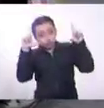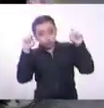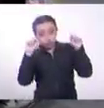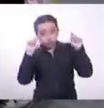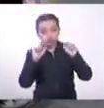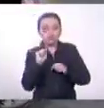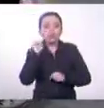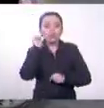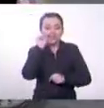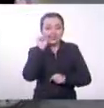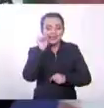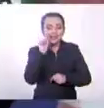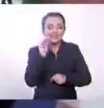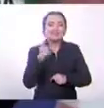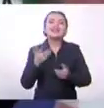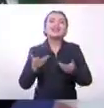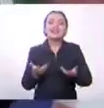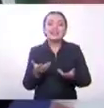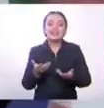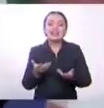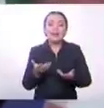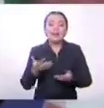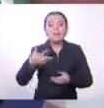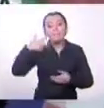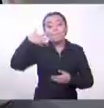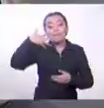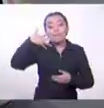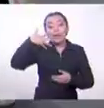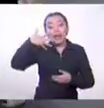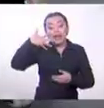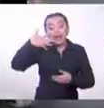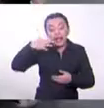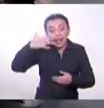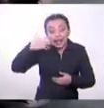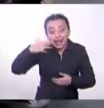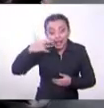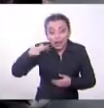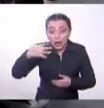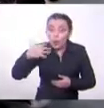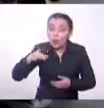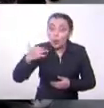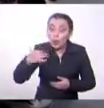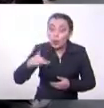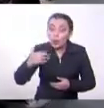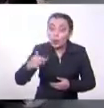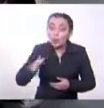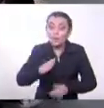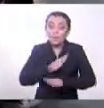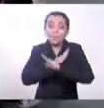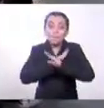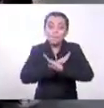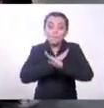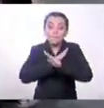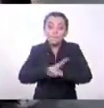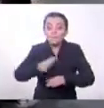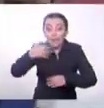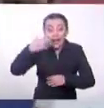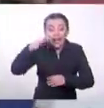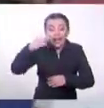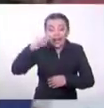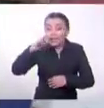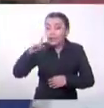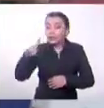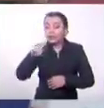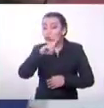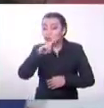Ese letrero es de peligro, área restringida. Muy bien, entonces cuando vio